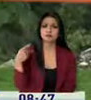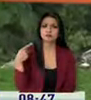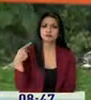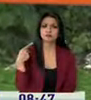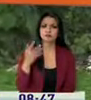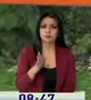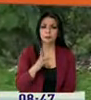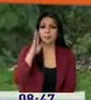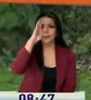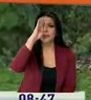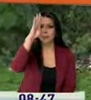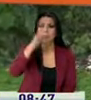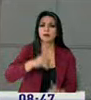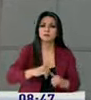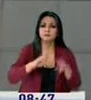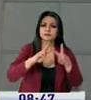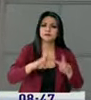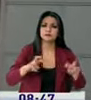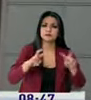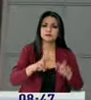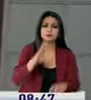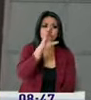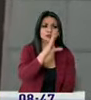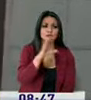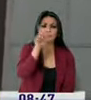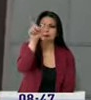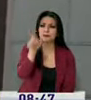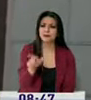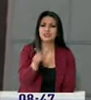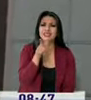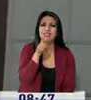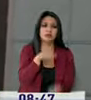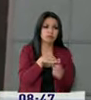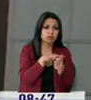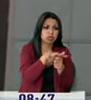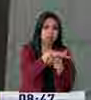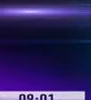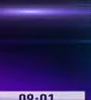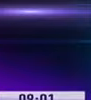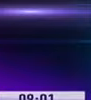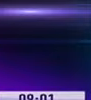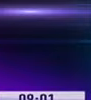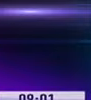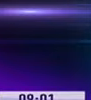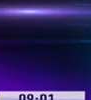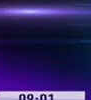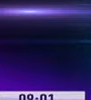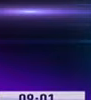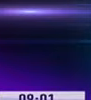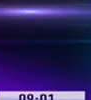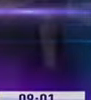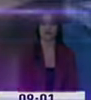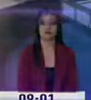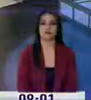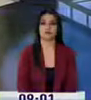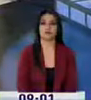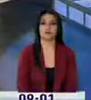La policía continúa la investigación, pues buscan a quienes indujeron a las chicas a convertir.